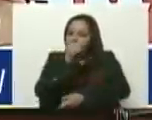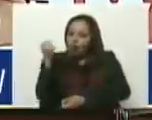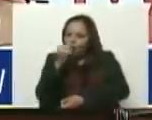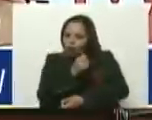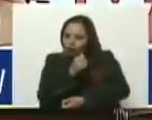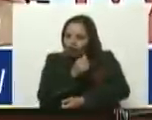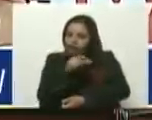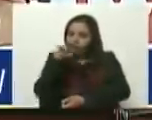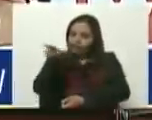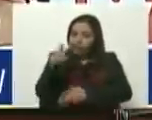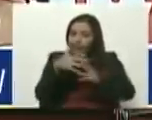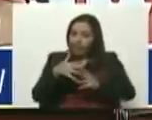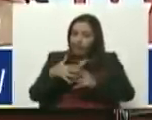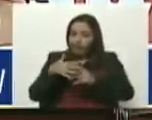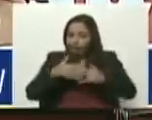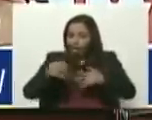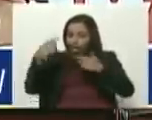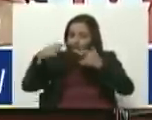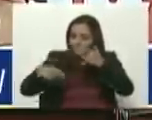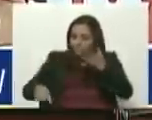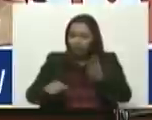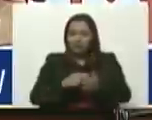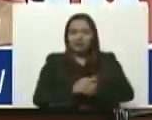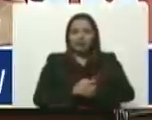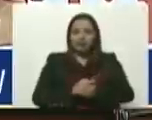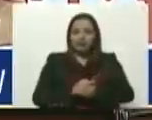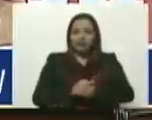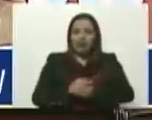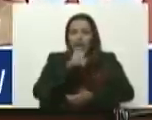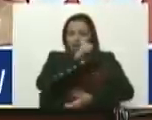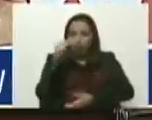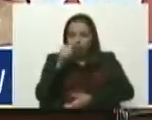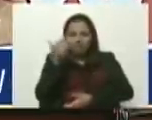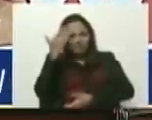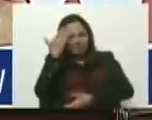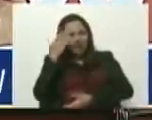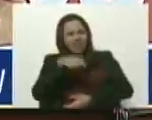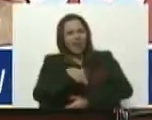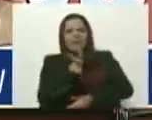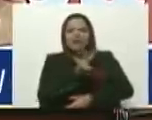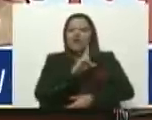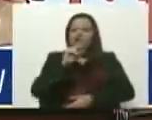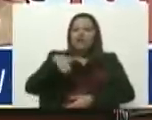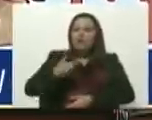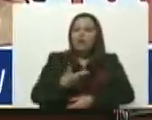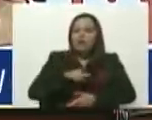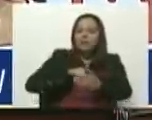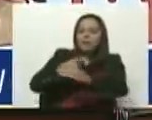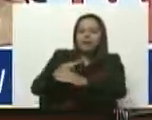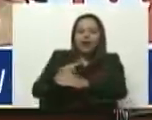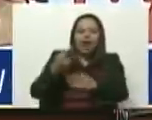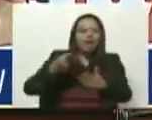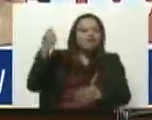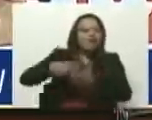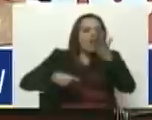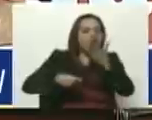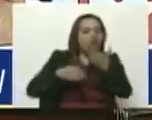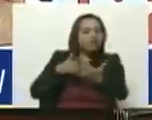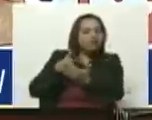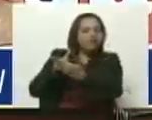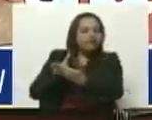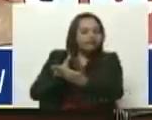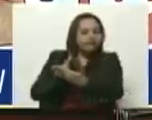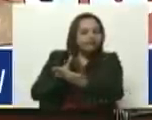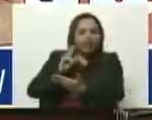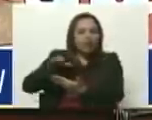con la cual ellos trafican que es droga y saben que por venezuela no van a poder pasarlo no van a